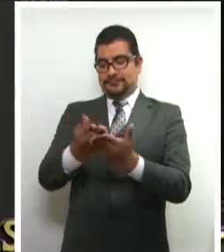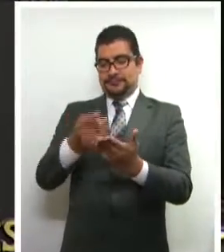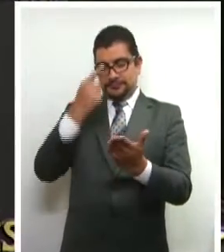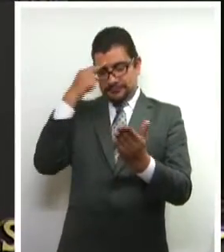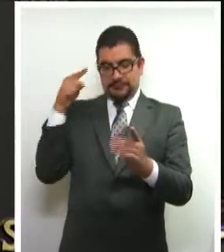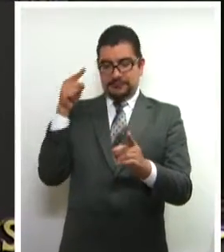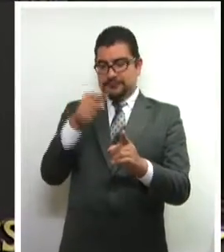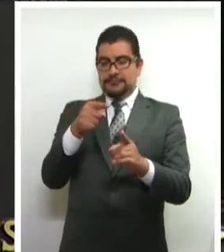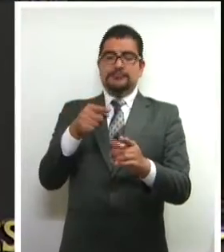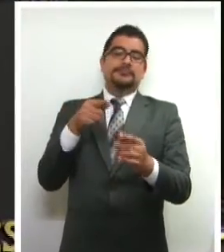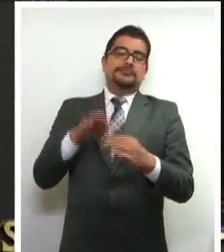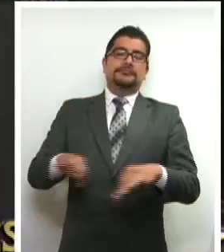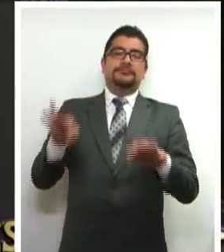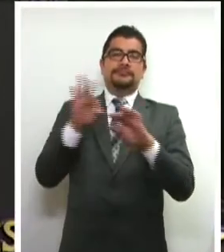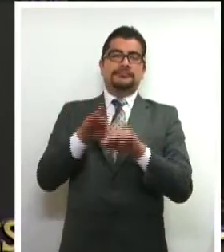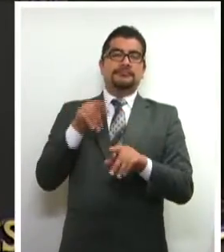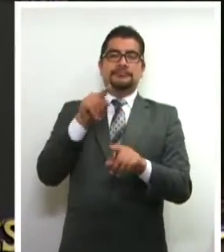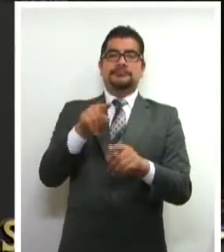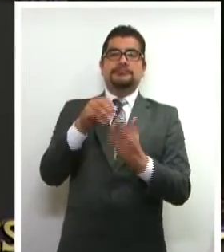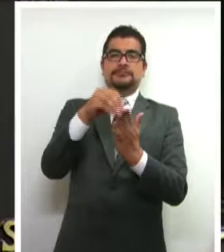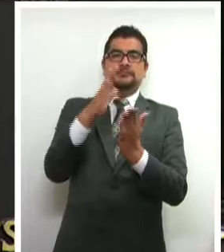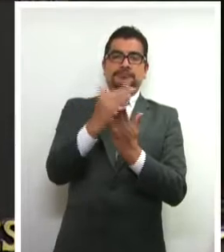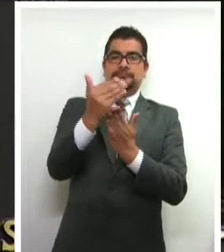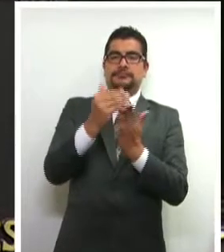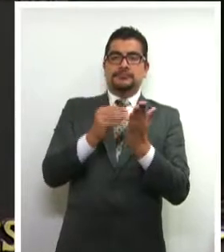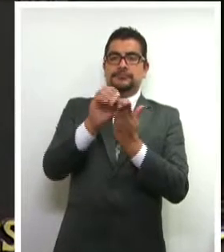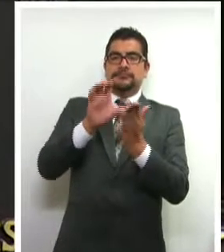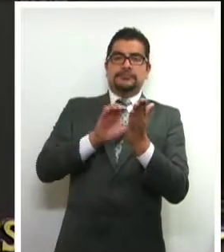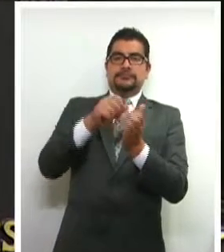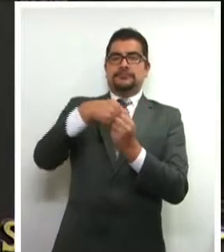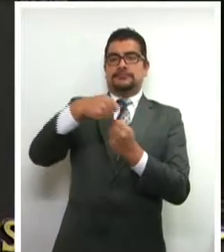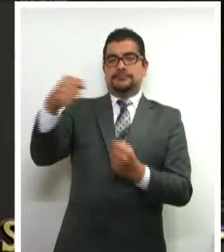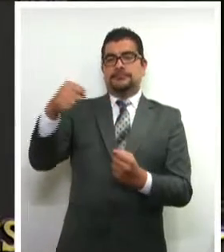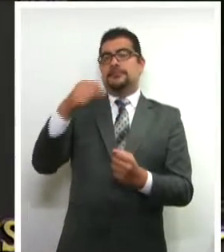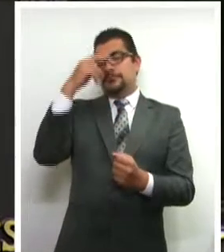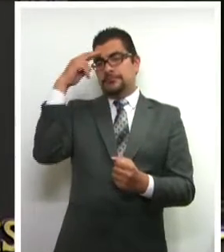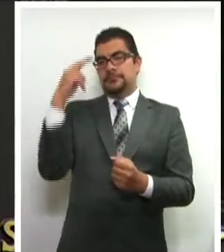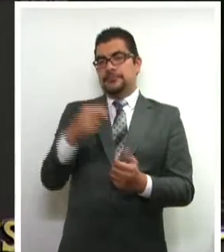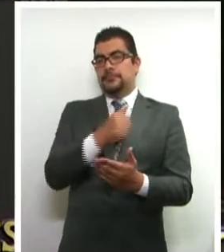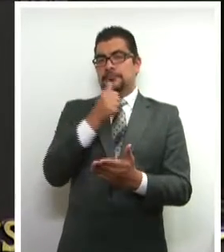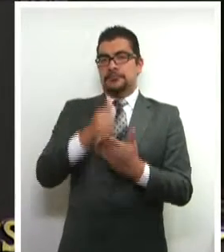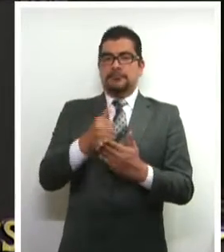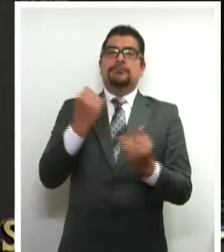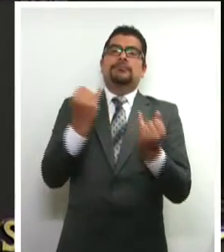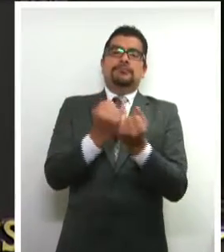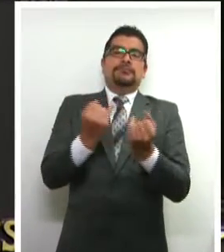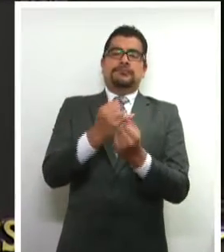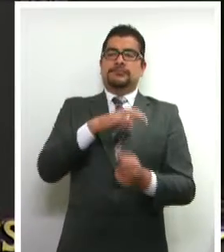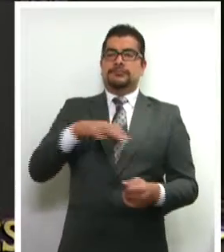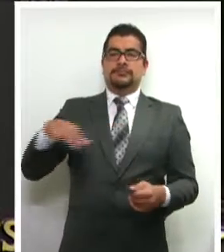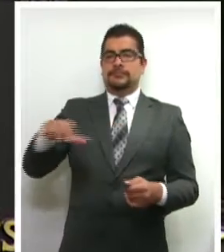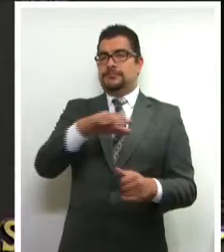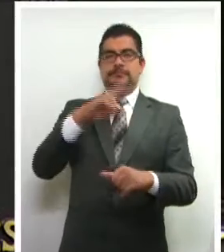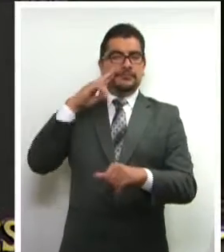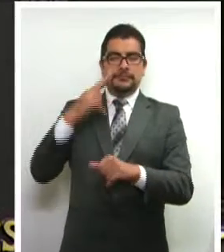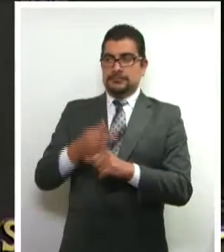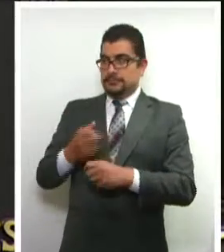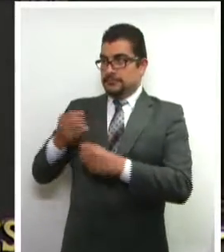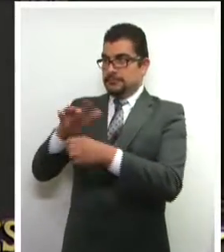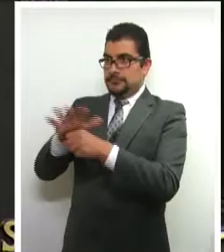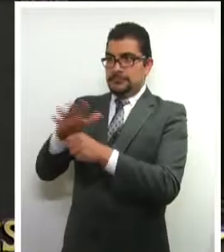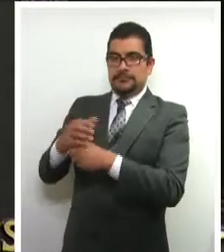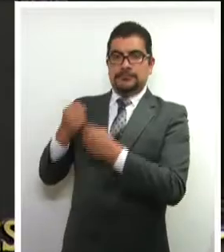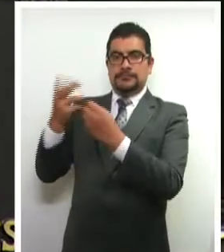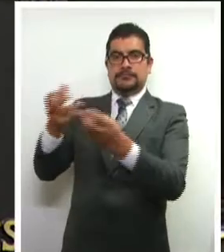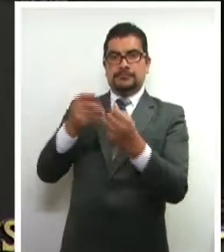objeto principal que se plasme en la Constitución de la Ciudad de México que serán las alcaldías quienes cuenten con las herramientas necesarias para que las normas